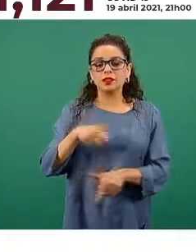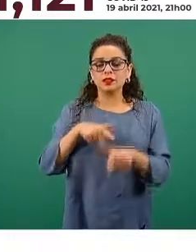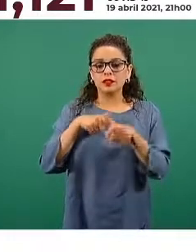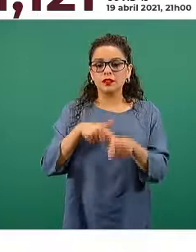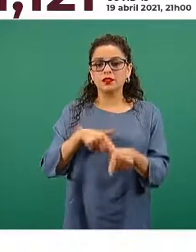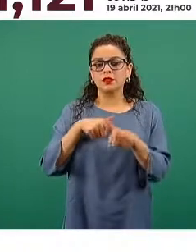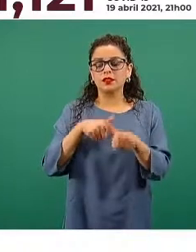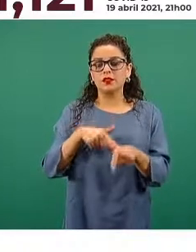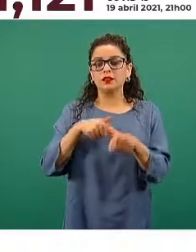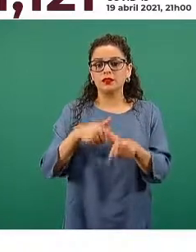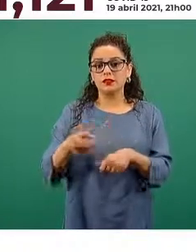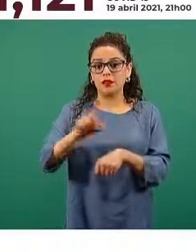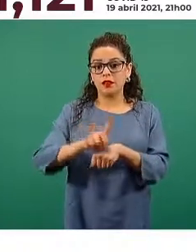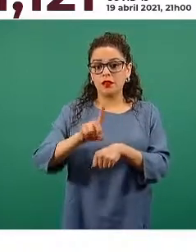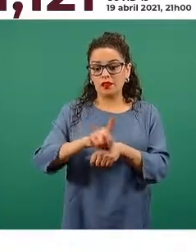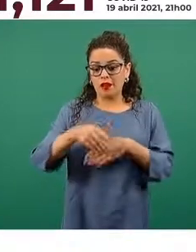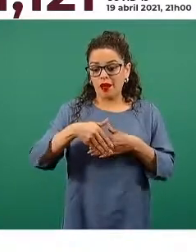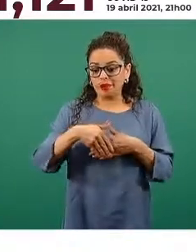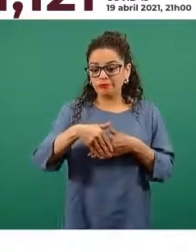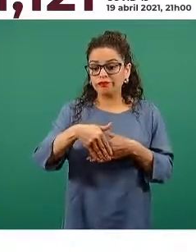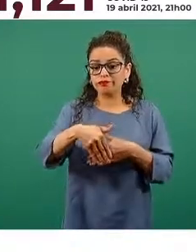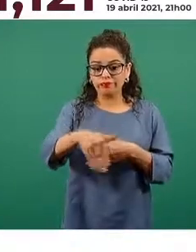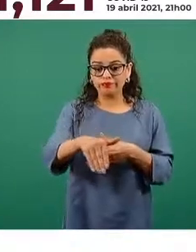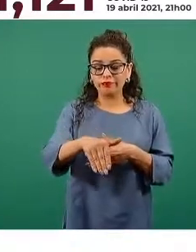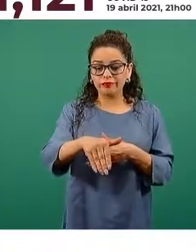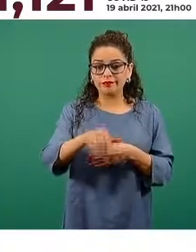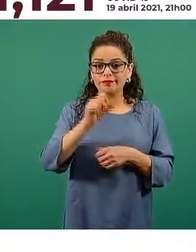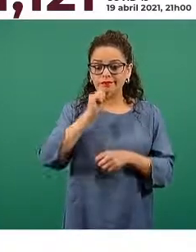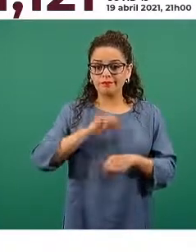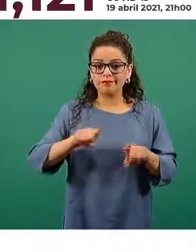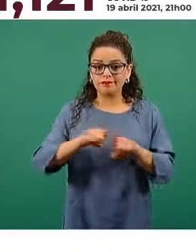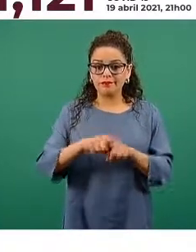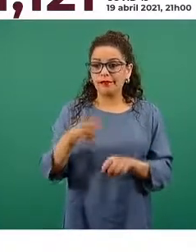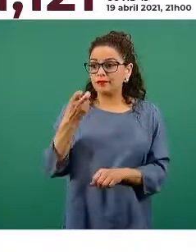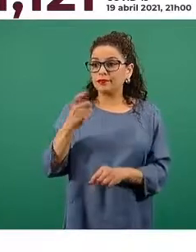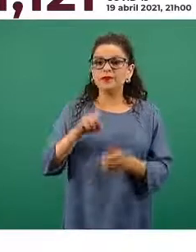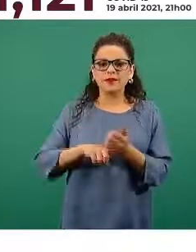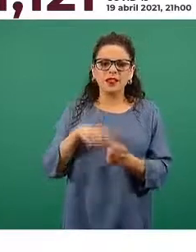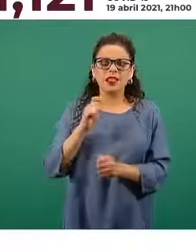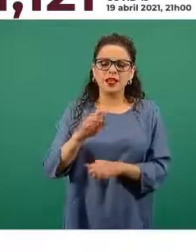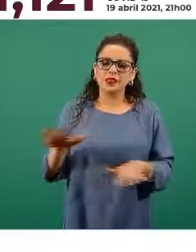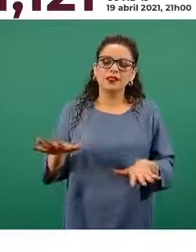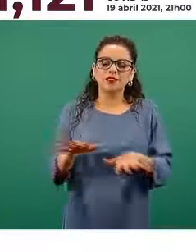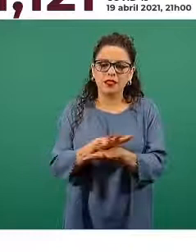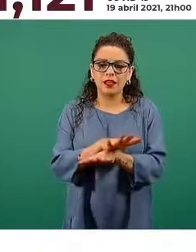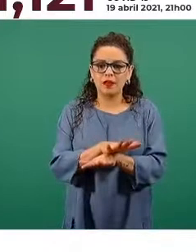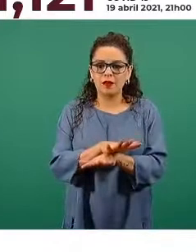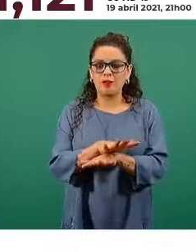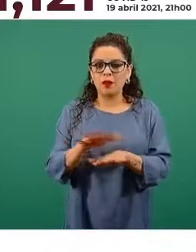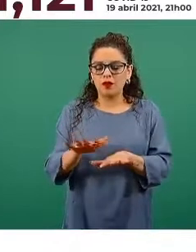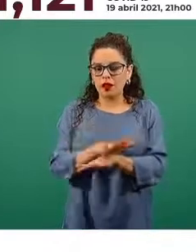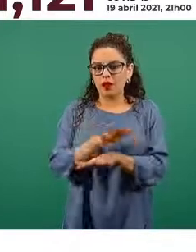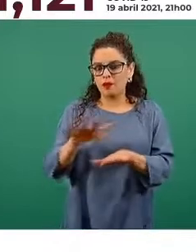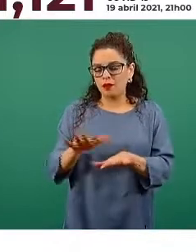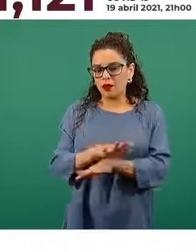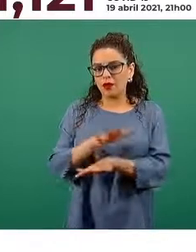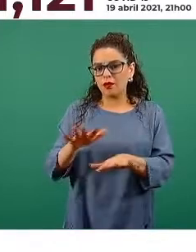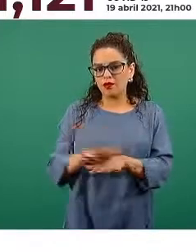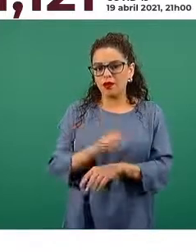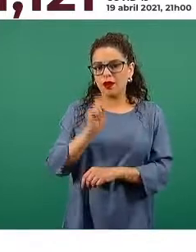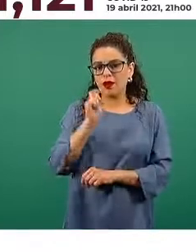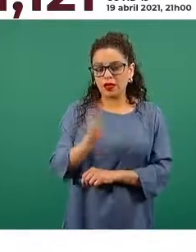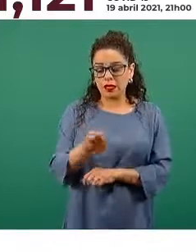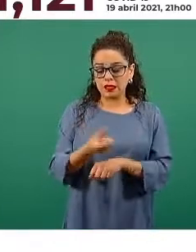en siguientes días, y que también representa pues un cambio en la tendencia que habíamos tenido en las últimas